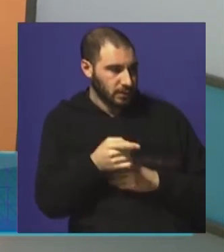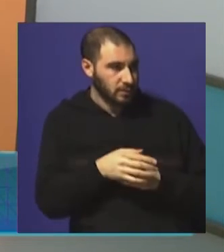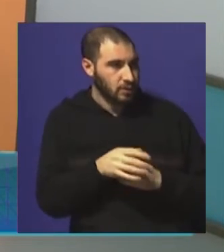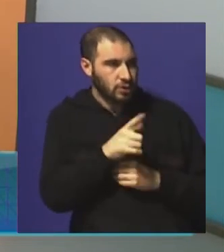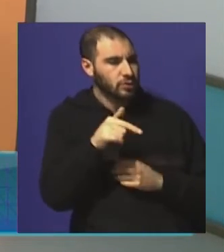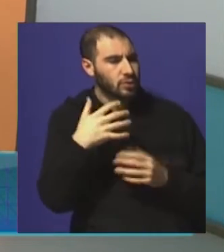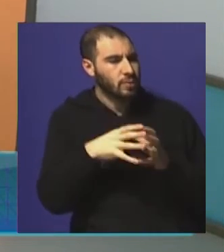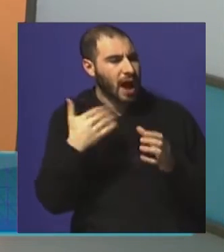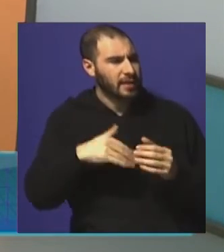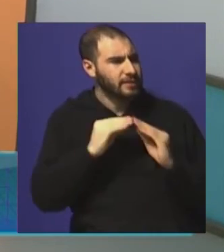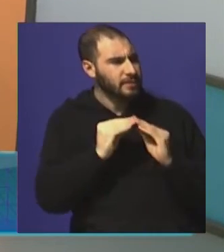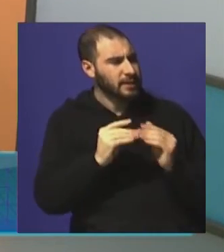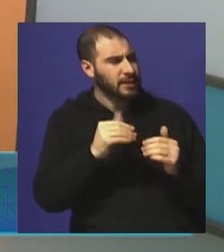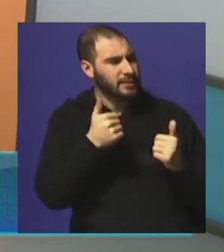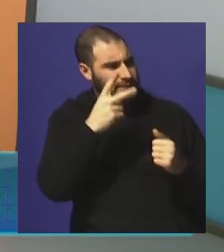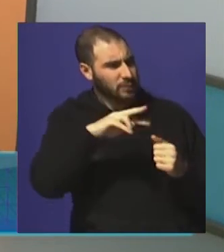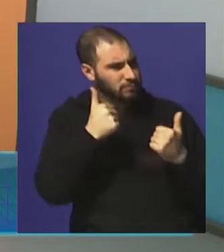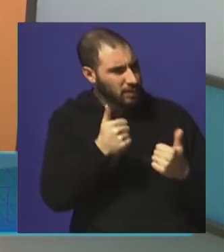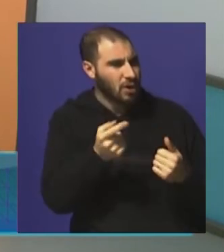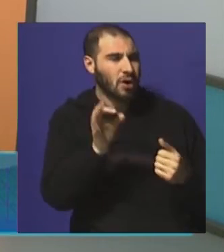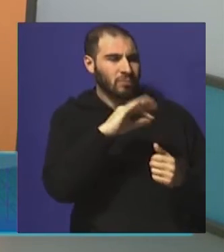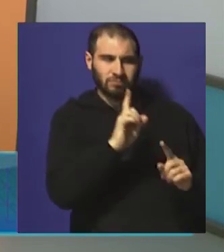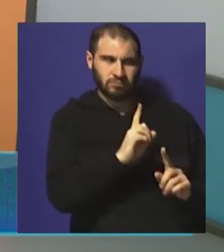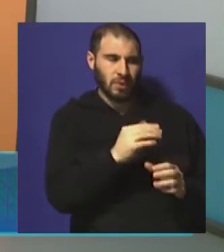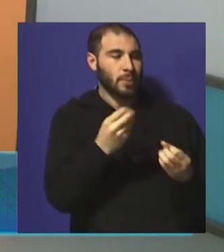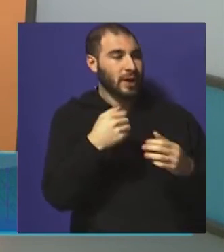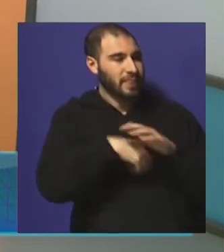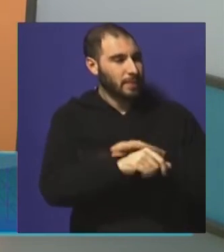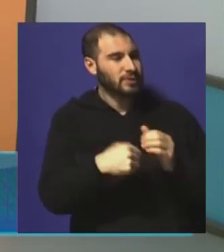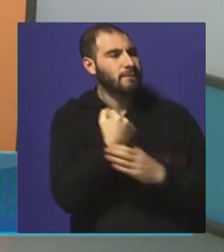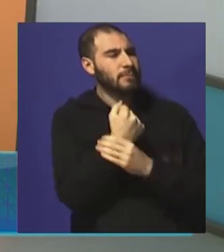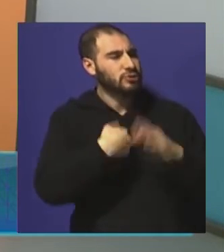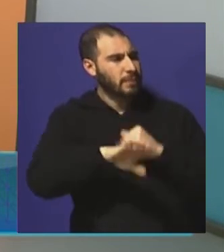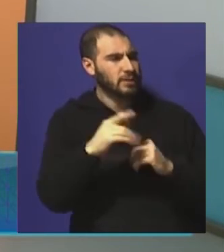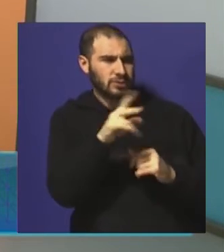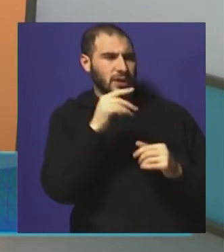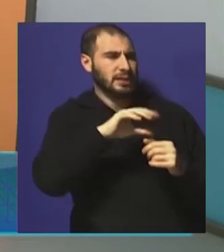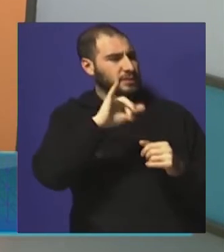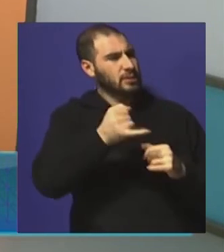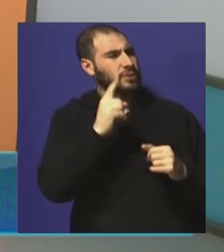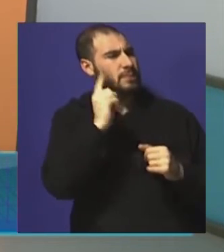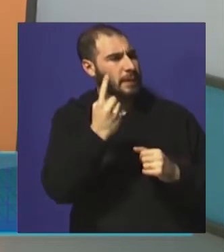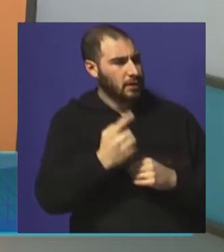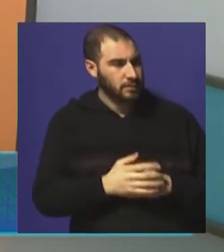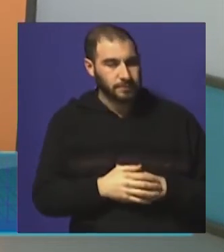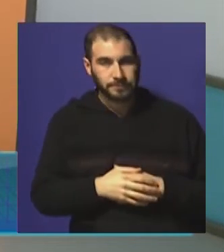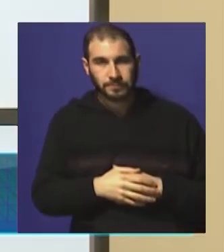los argentinos debatir si está bueno salir segundo o no? Porque es el deporte más popular, no merecemos otra cosa que salir primeros.